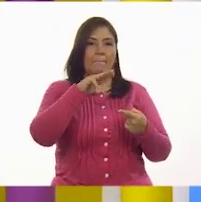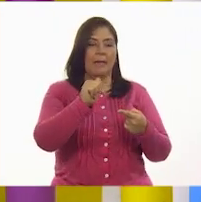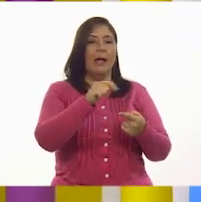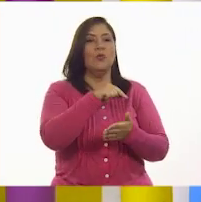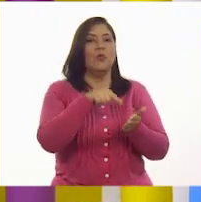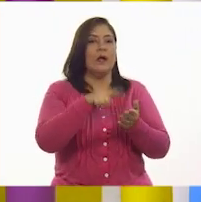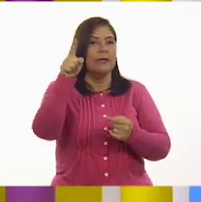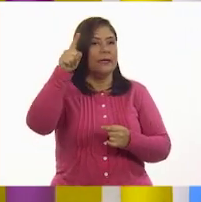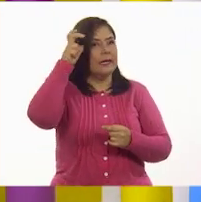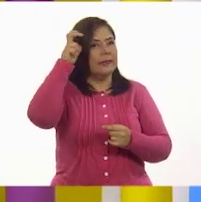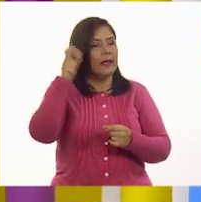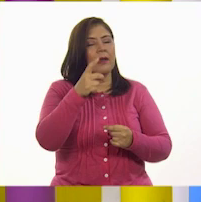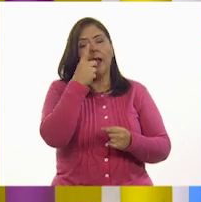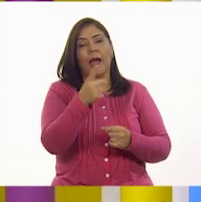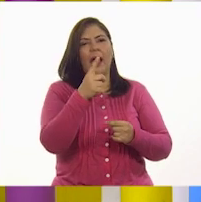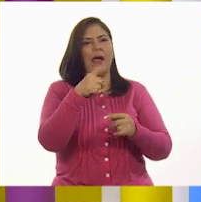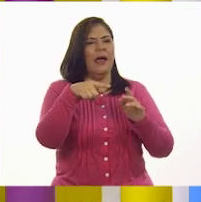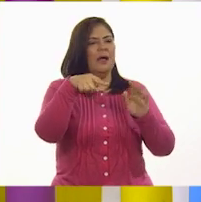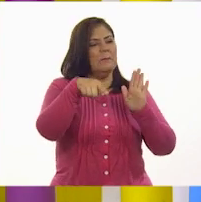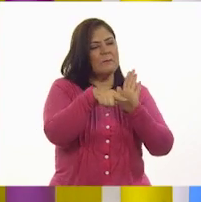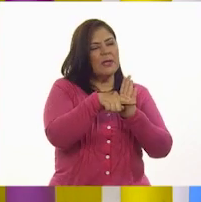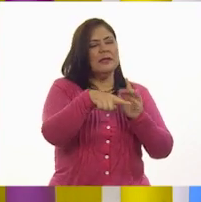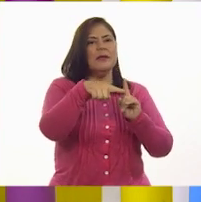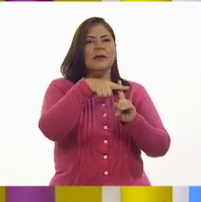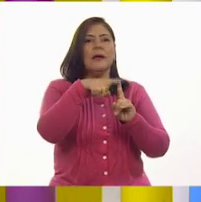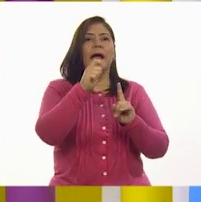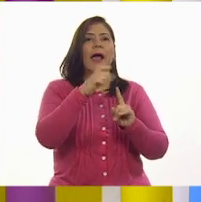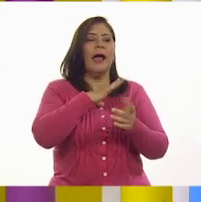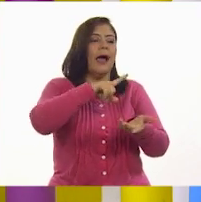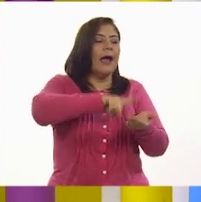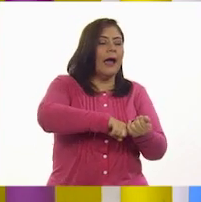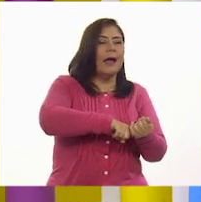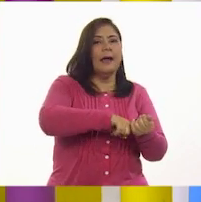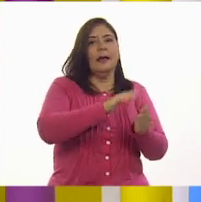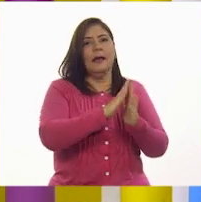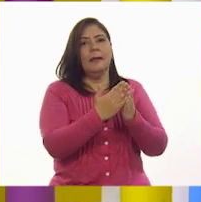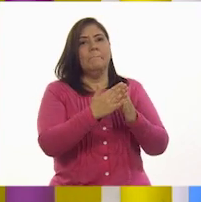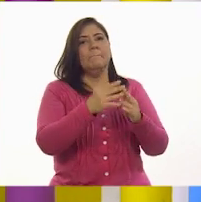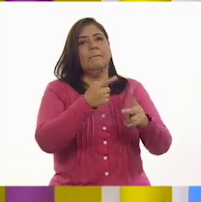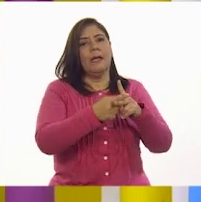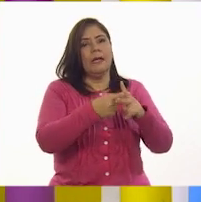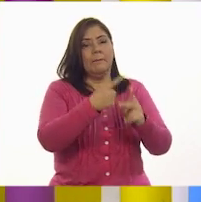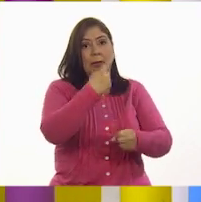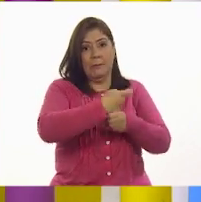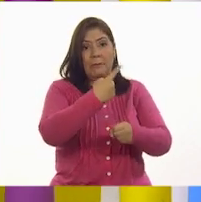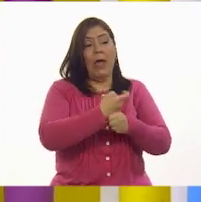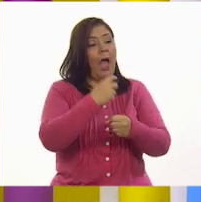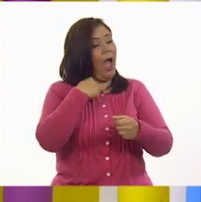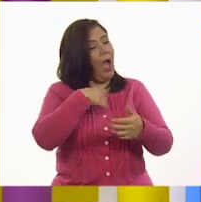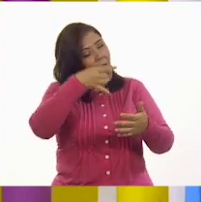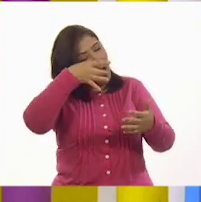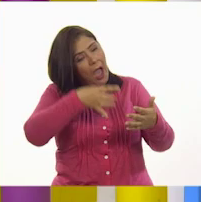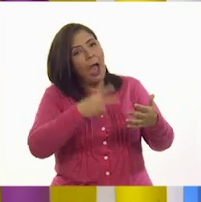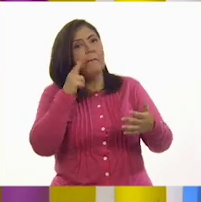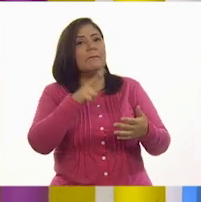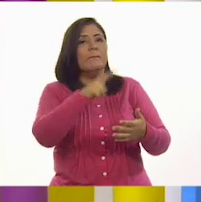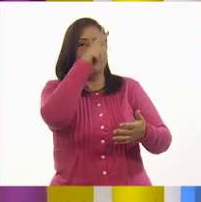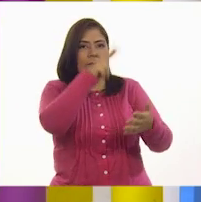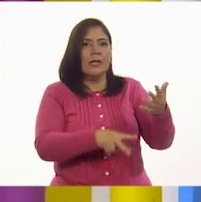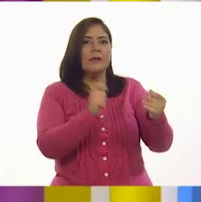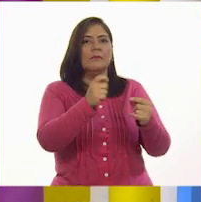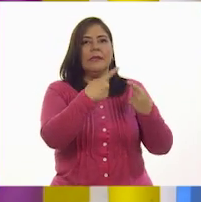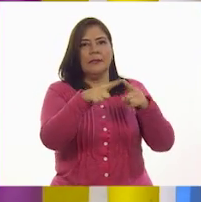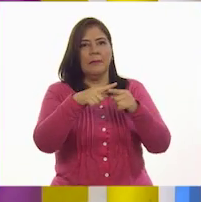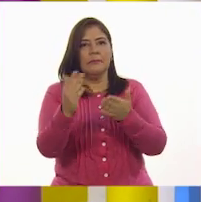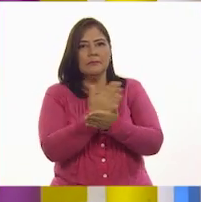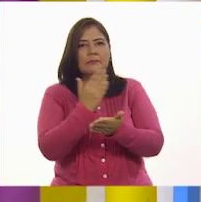dice que estos signos aparecen en mi libro de matemáticas de primer grado. Yo ya los vi en varias páginas.